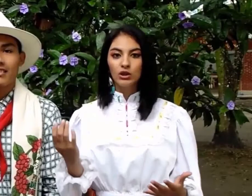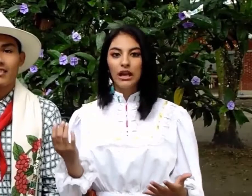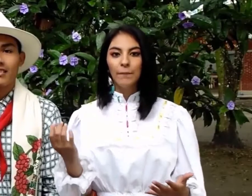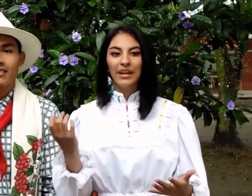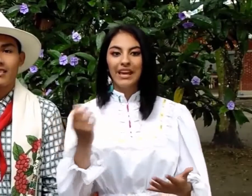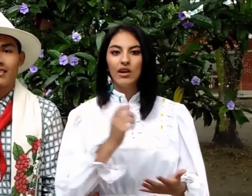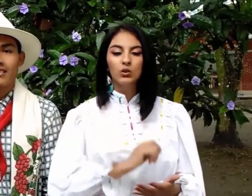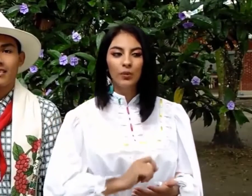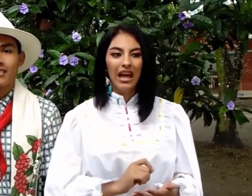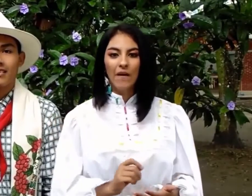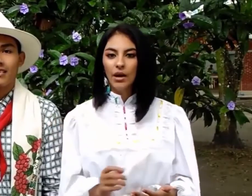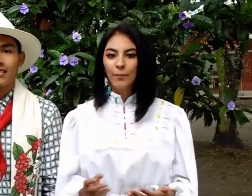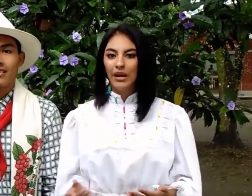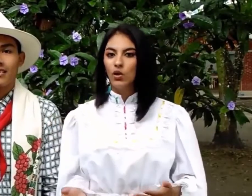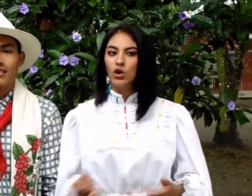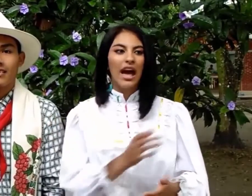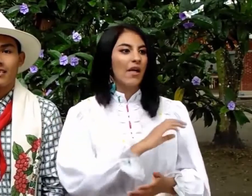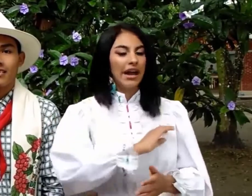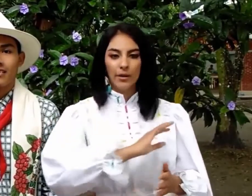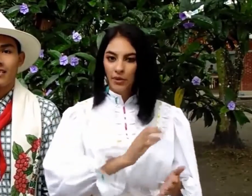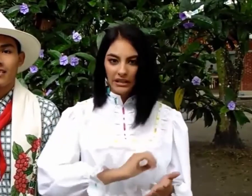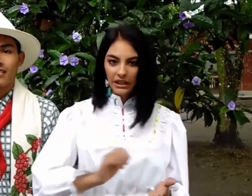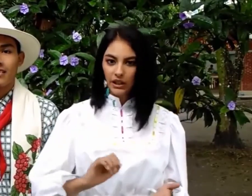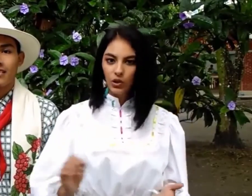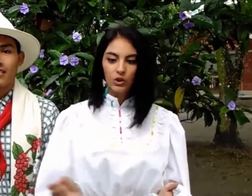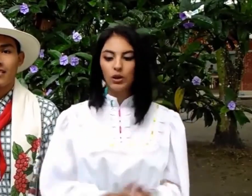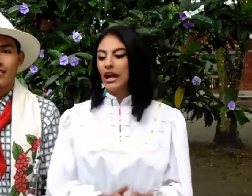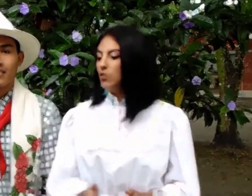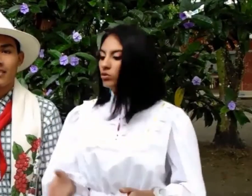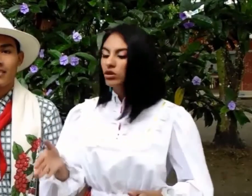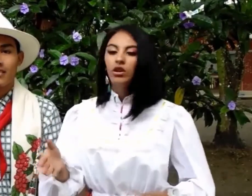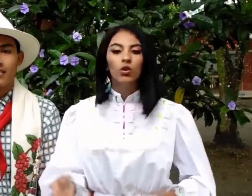tiempo. Ellos empeñaban su palabra, pero nada era por